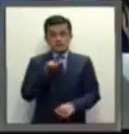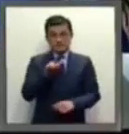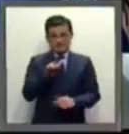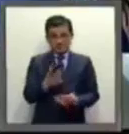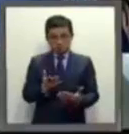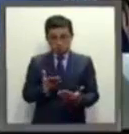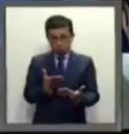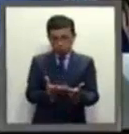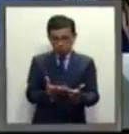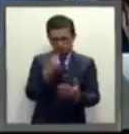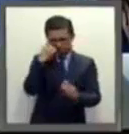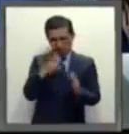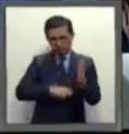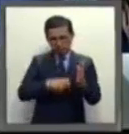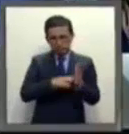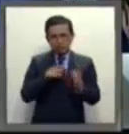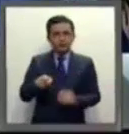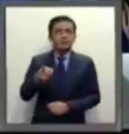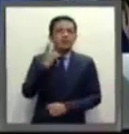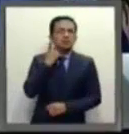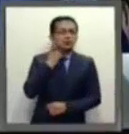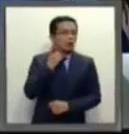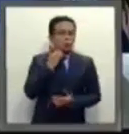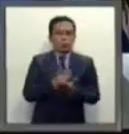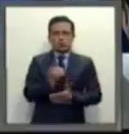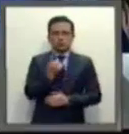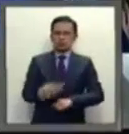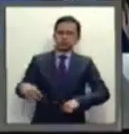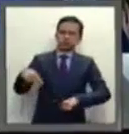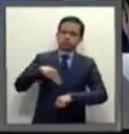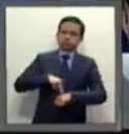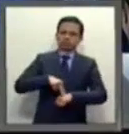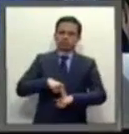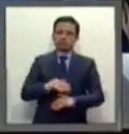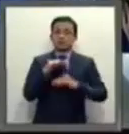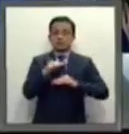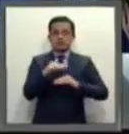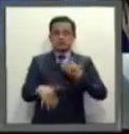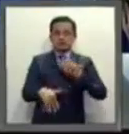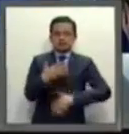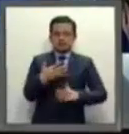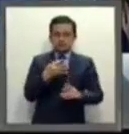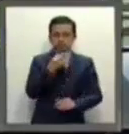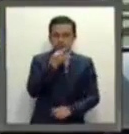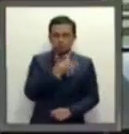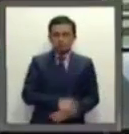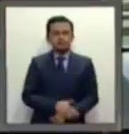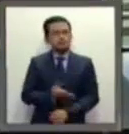propuestas de modificación, el diputado las va a presentar en una sola exposición hasta por 15 minutos. Adelante,